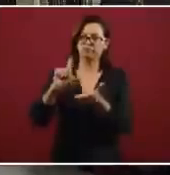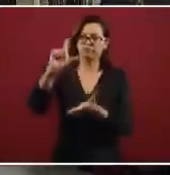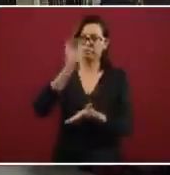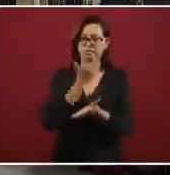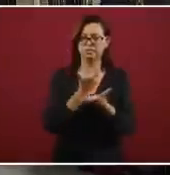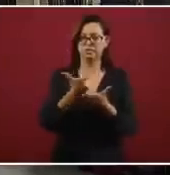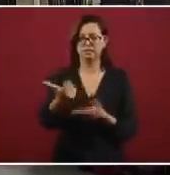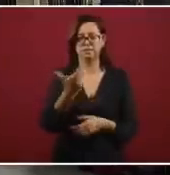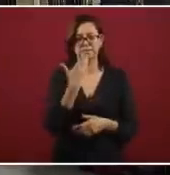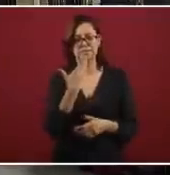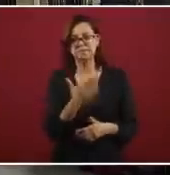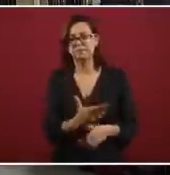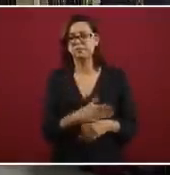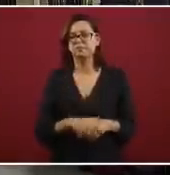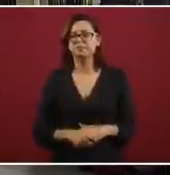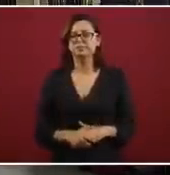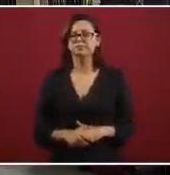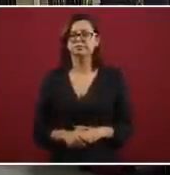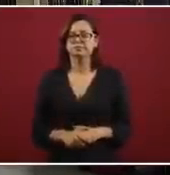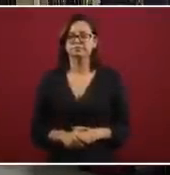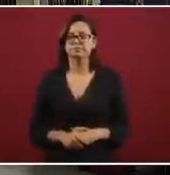bien.